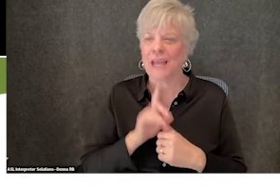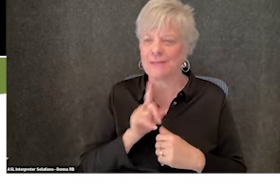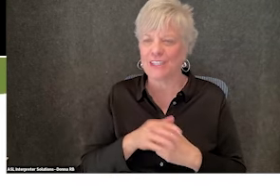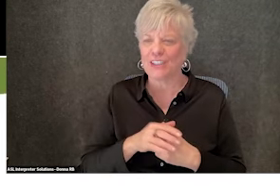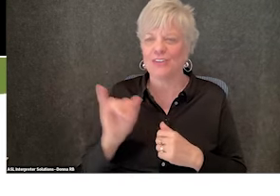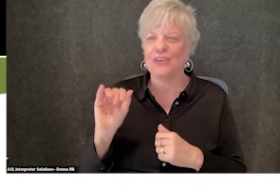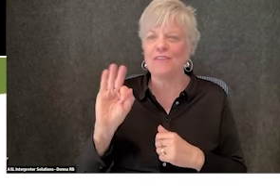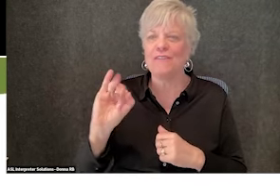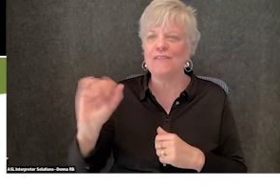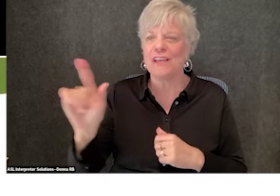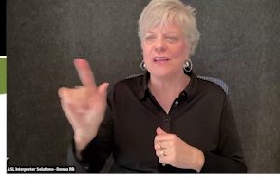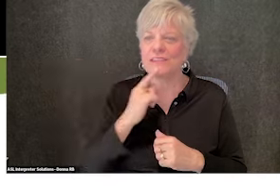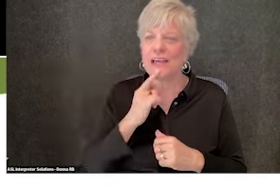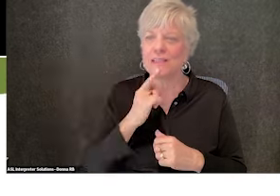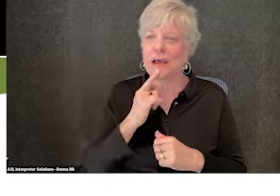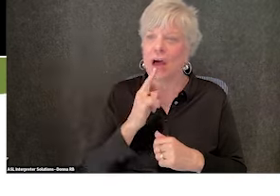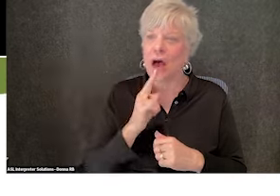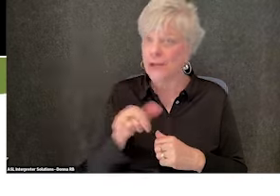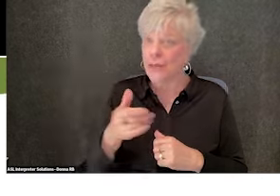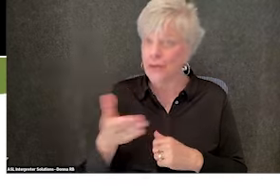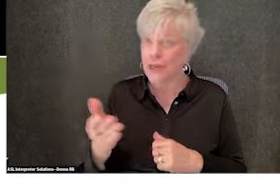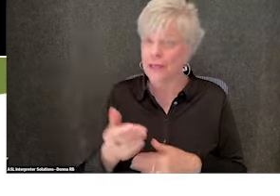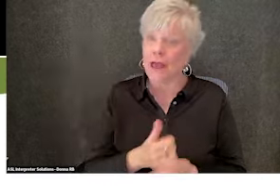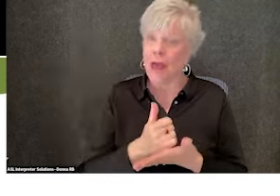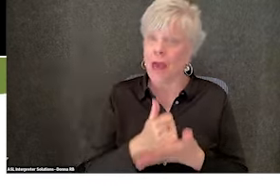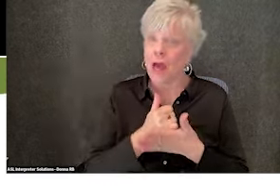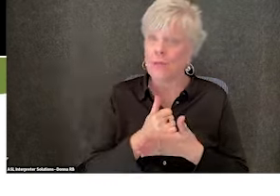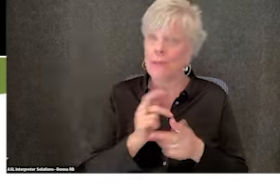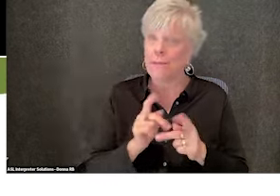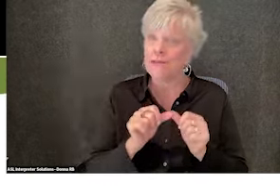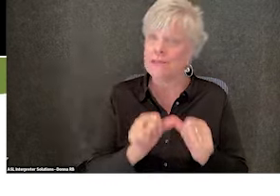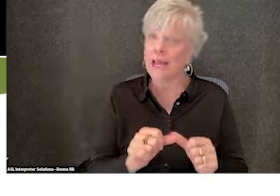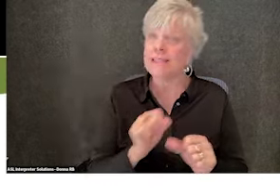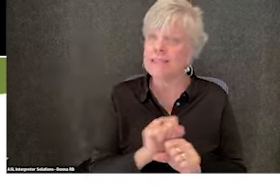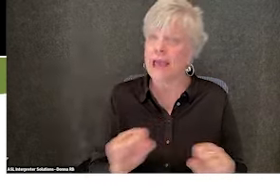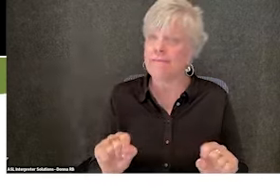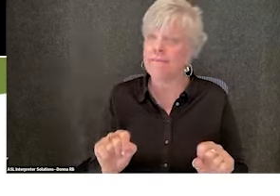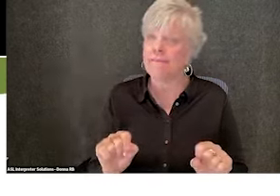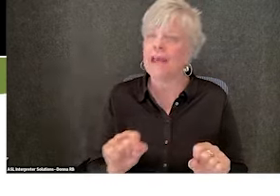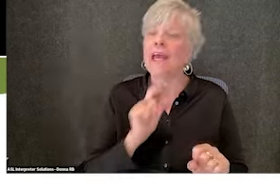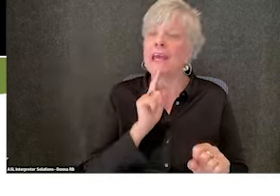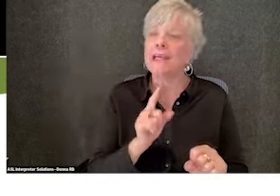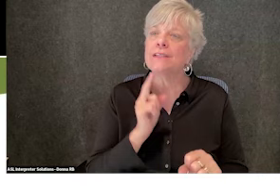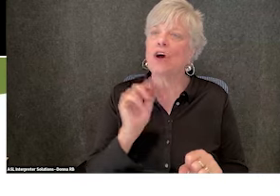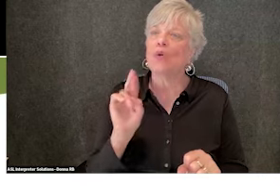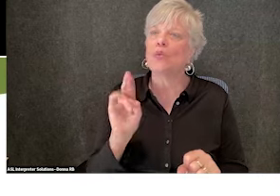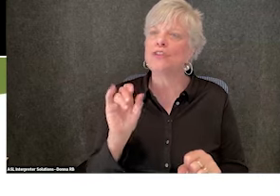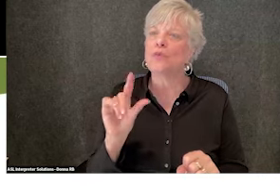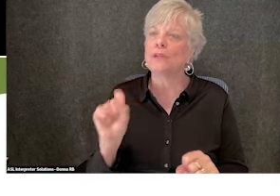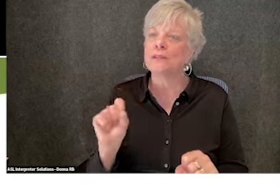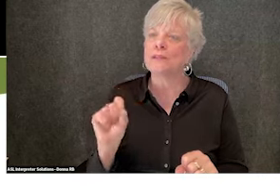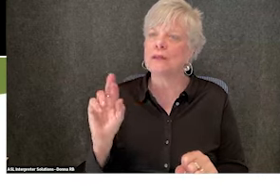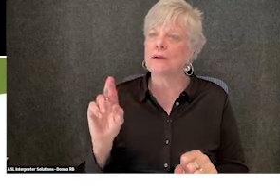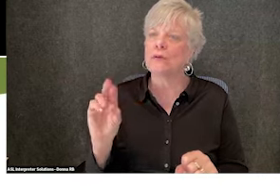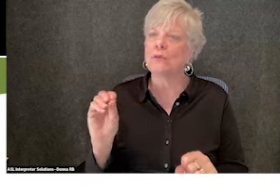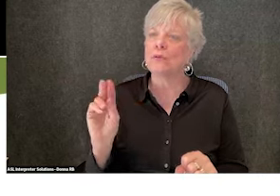rutinas, a veces cuando tenemos en nuestro alrededor las personas que conocen nuestras